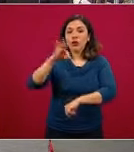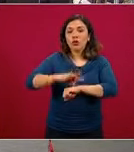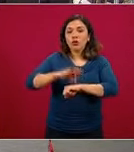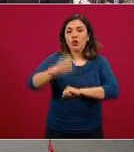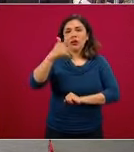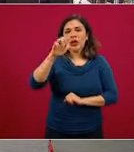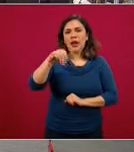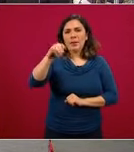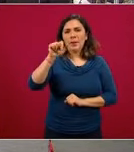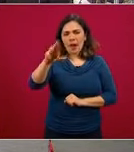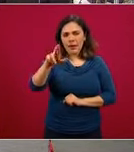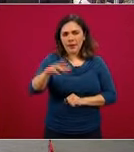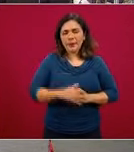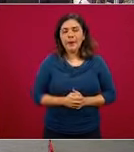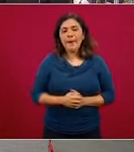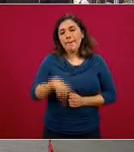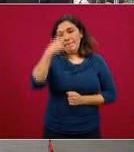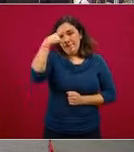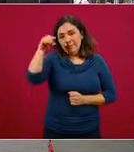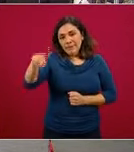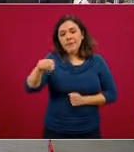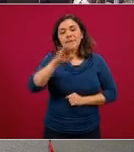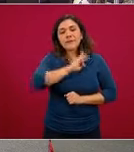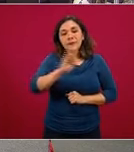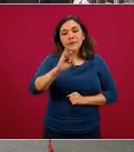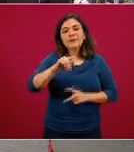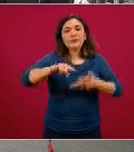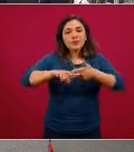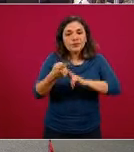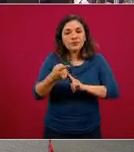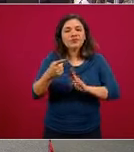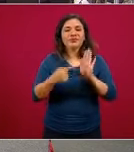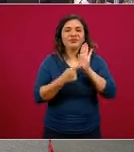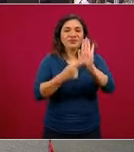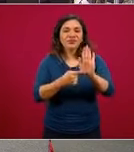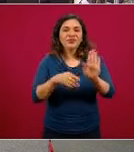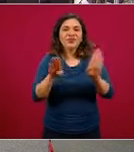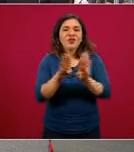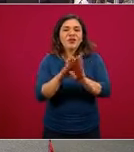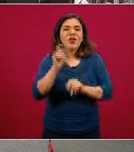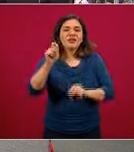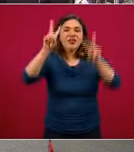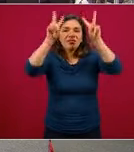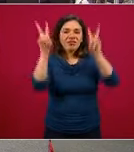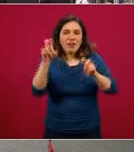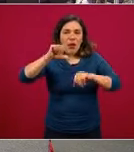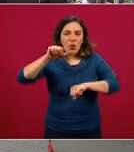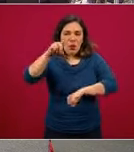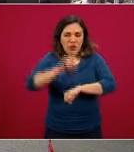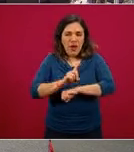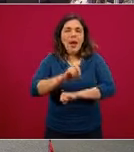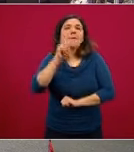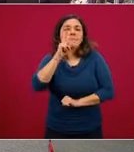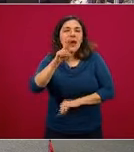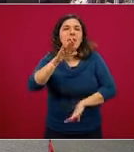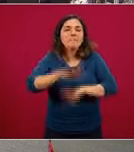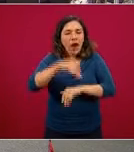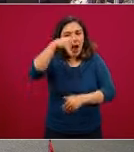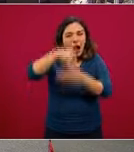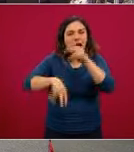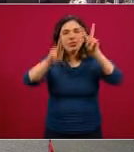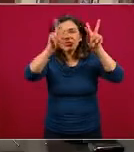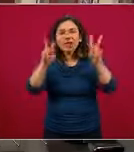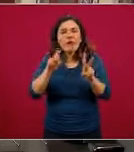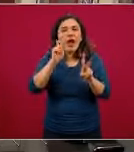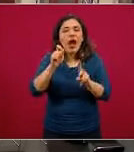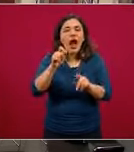Yamar Gabastú para poder iniciar con la presentación del componente temático y ver todo el tema